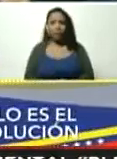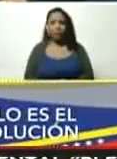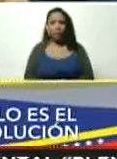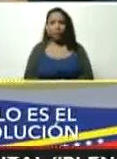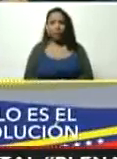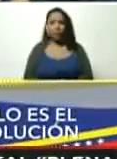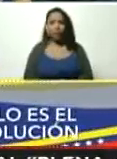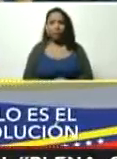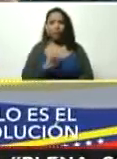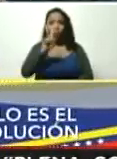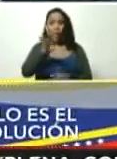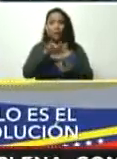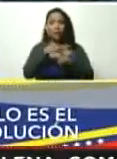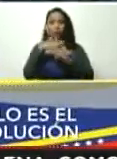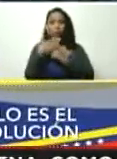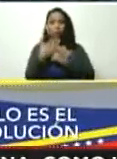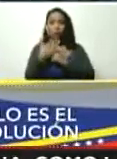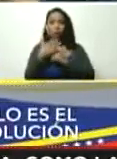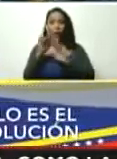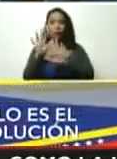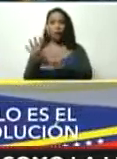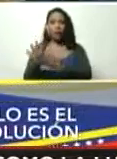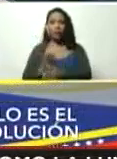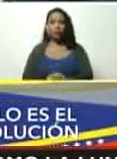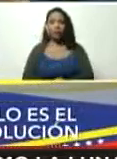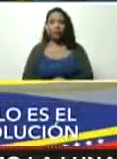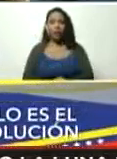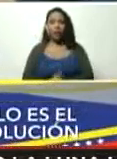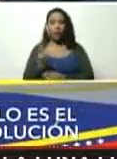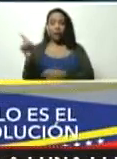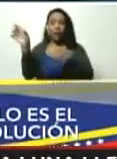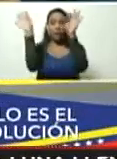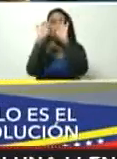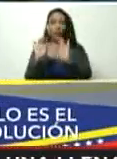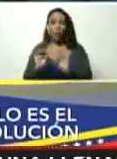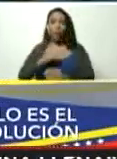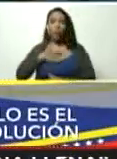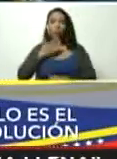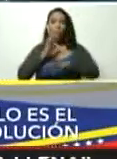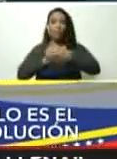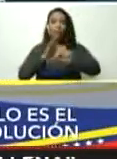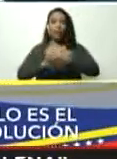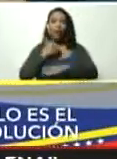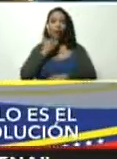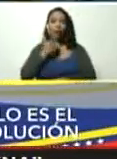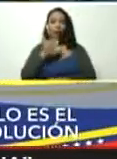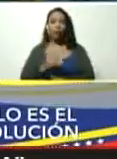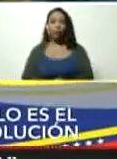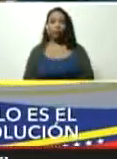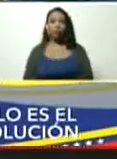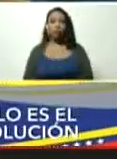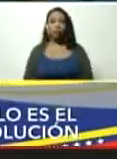en que una situación de esas características podía ocurrir.